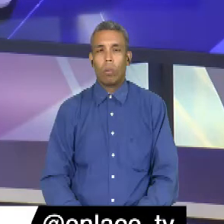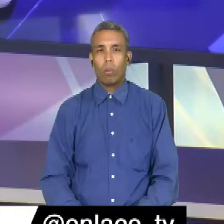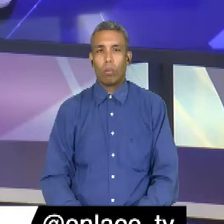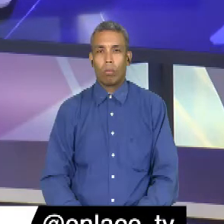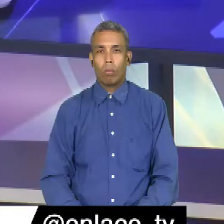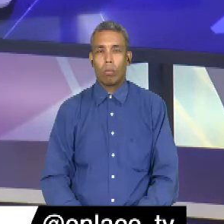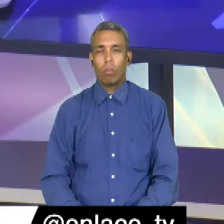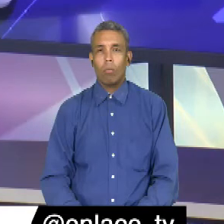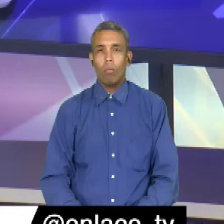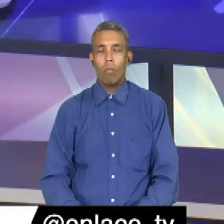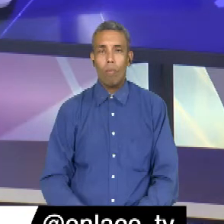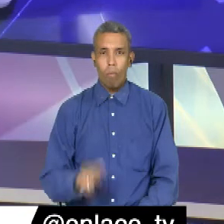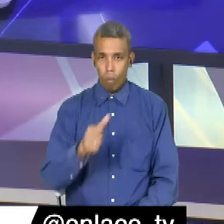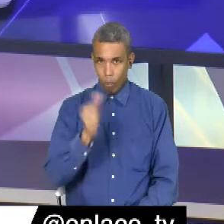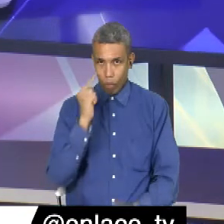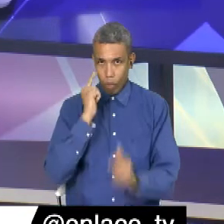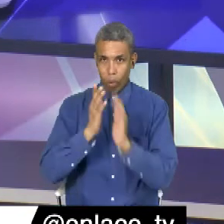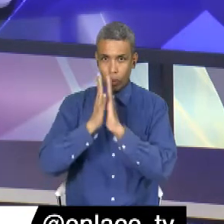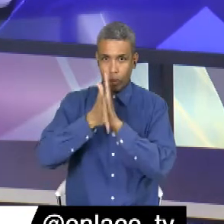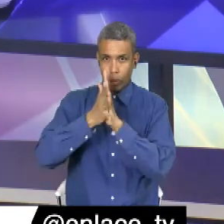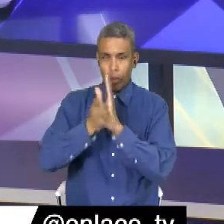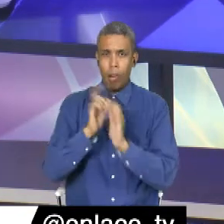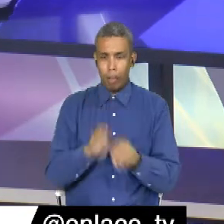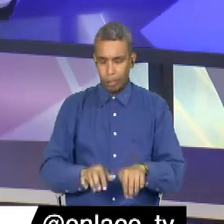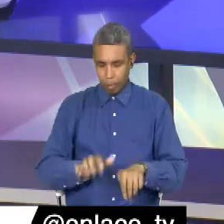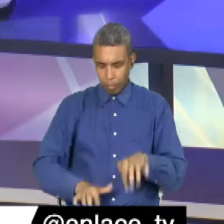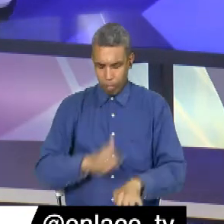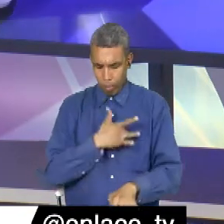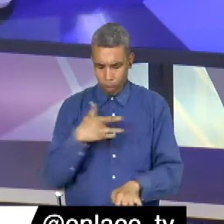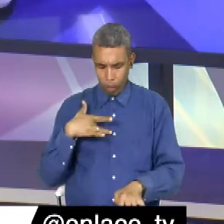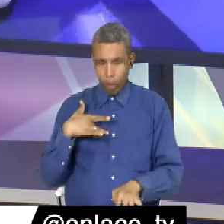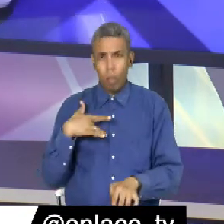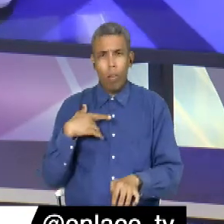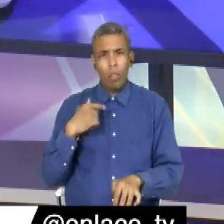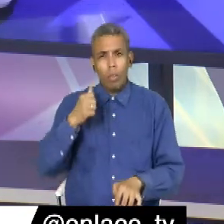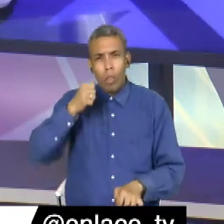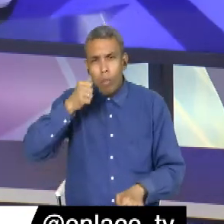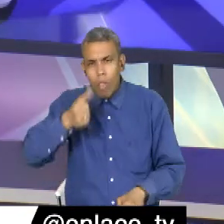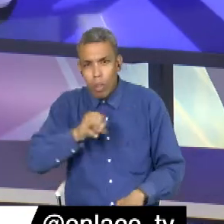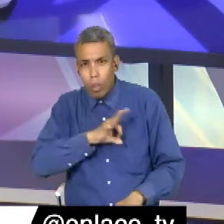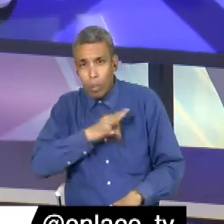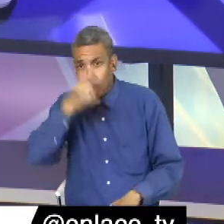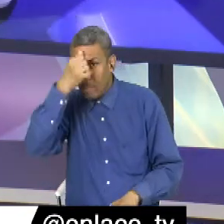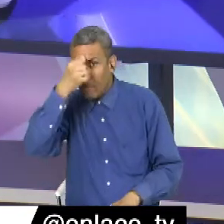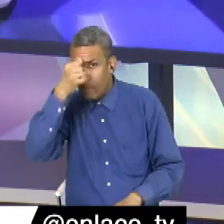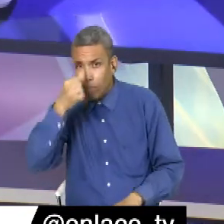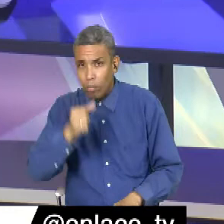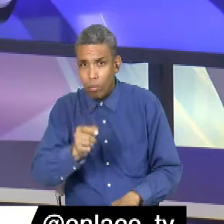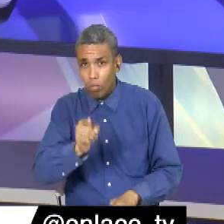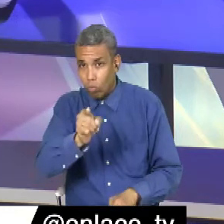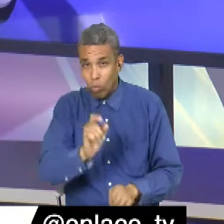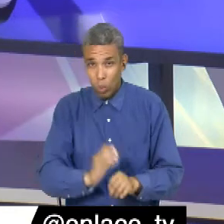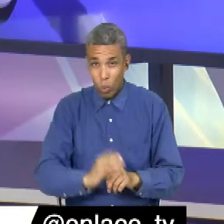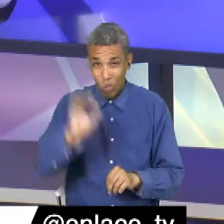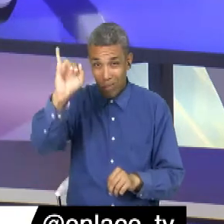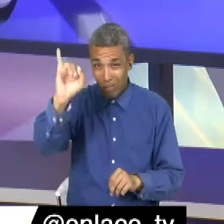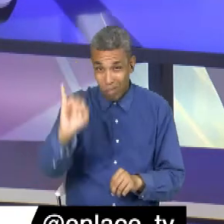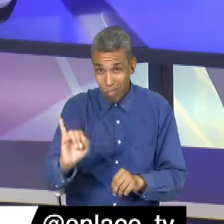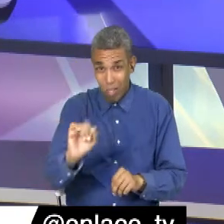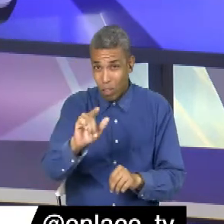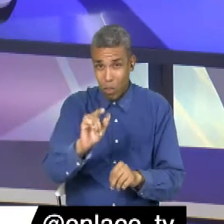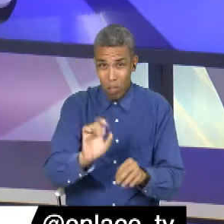En otra información, la Secretaría Local de Salud adelantará este fin de semana una jornada para que las personas que no estén aseguradas en el sistema de salud lo